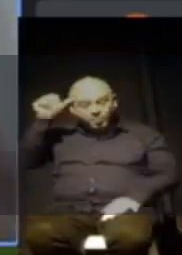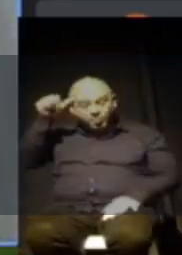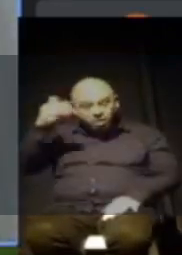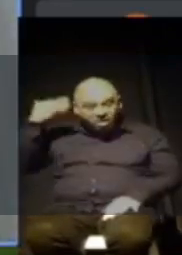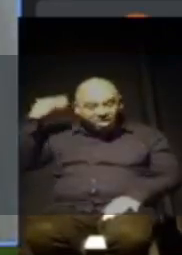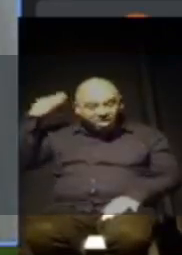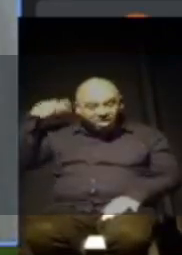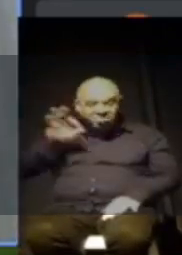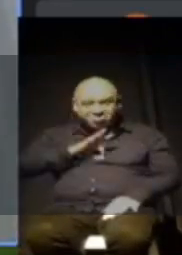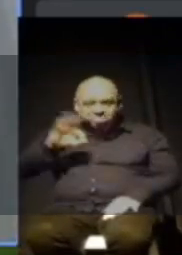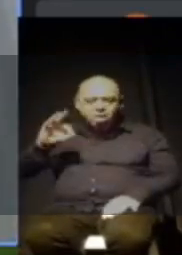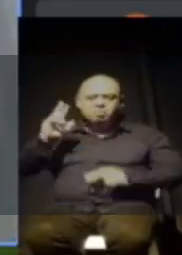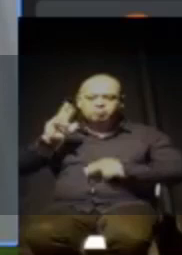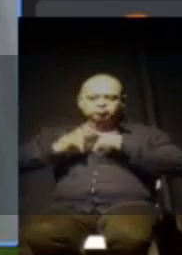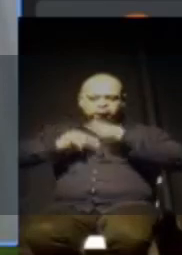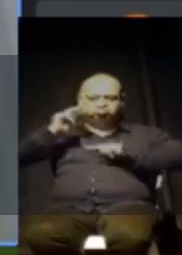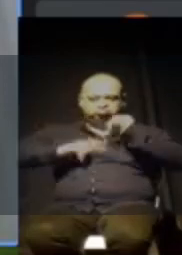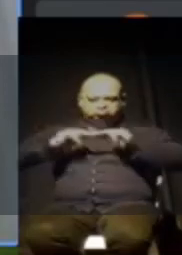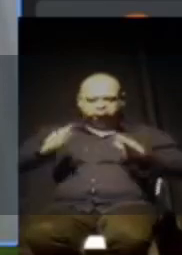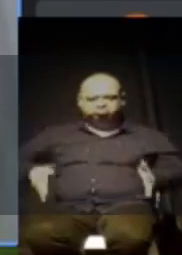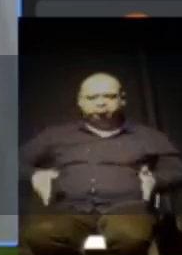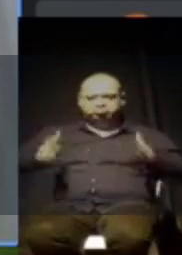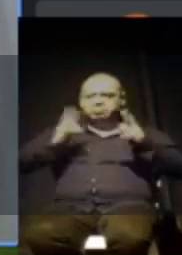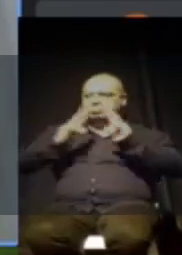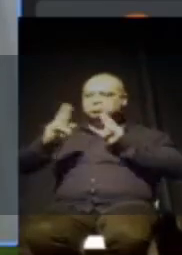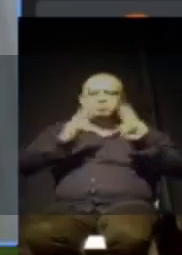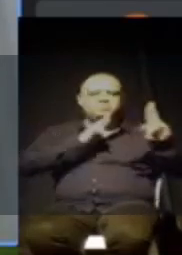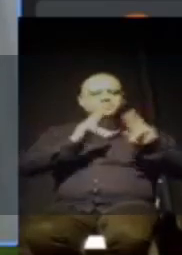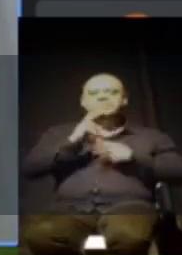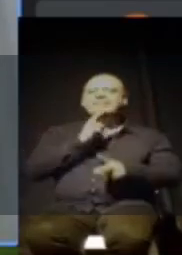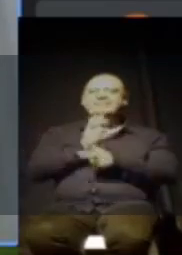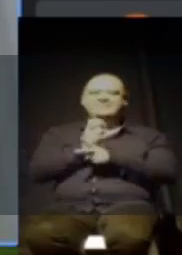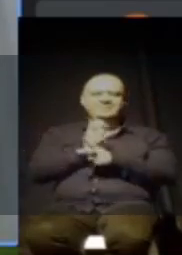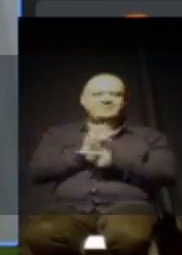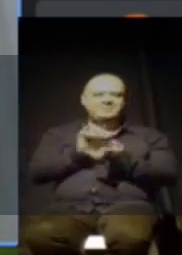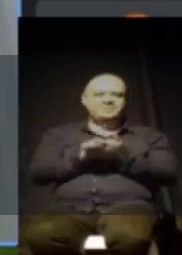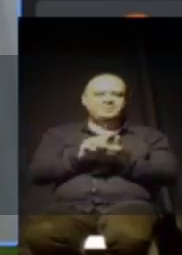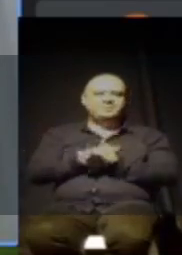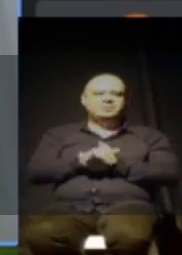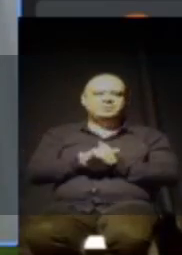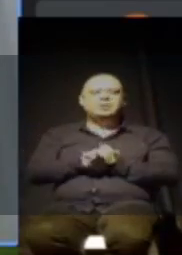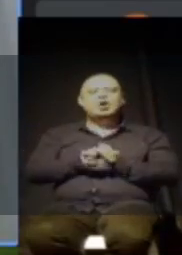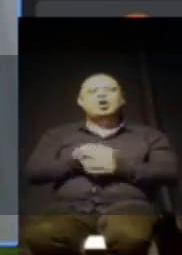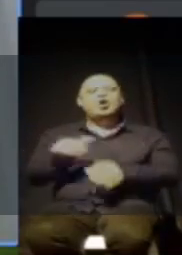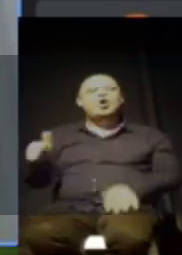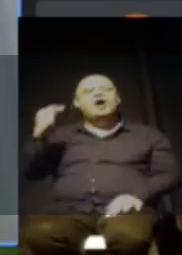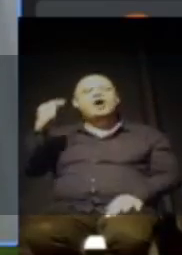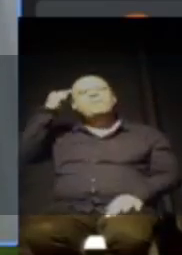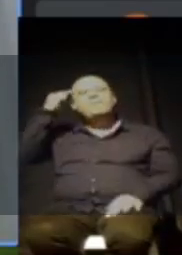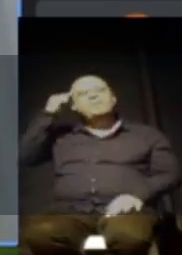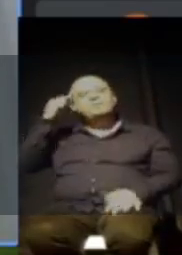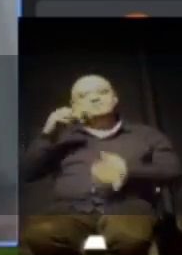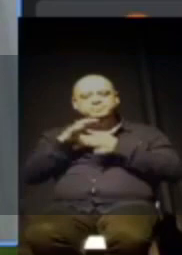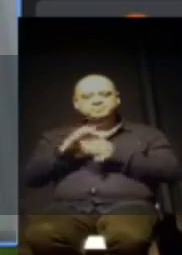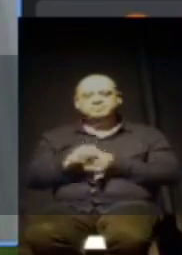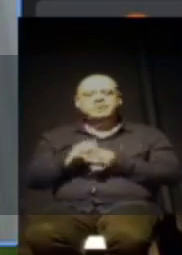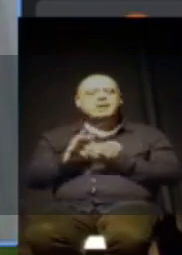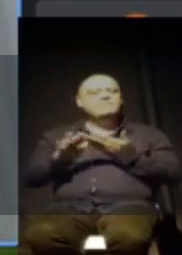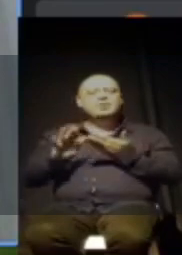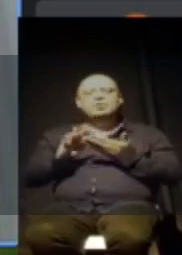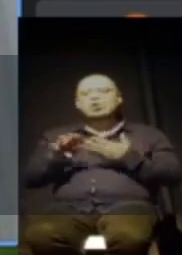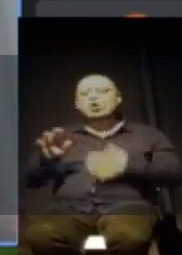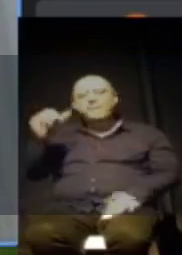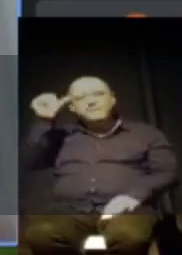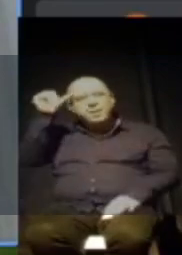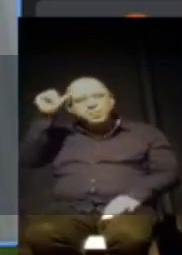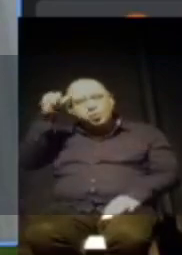pues no podemos construir nuevas relaciones humanas. La puesta en común de otra memoria, de otra manera de